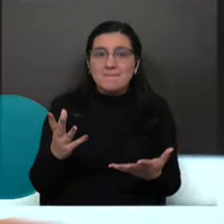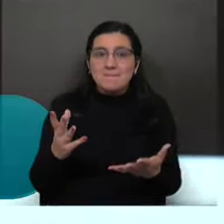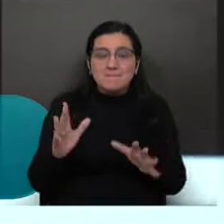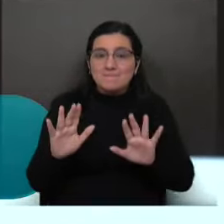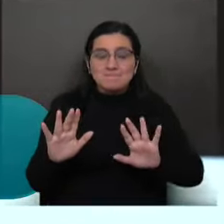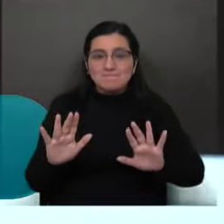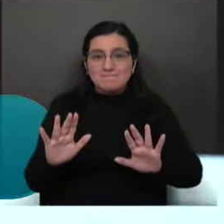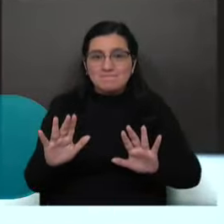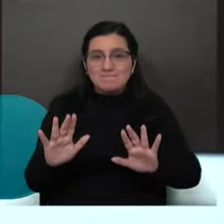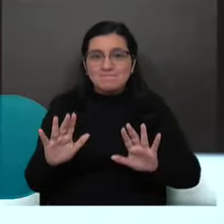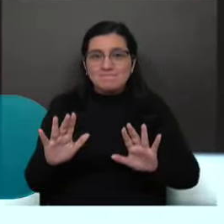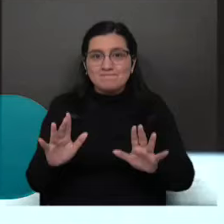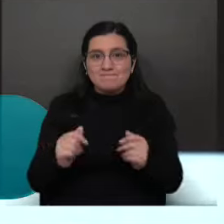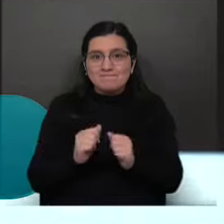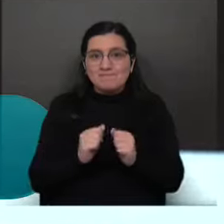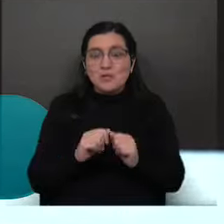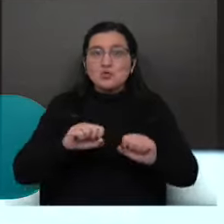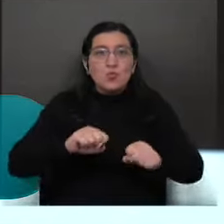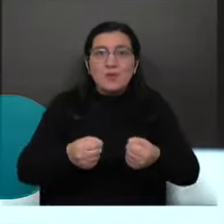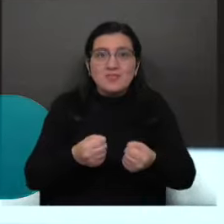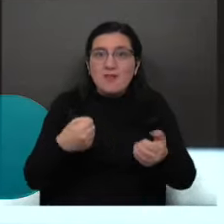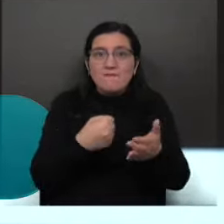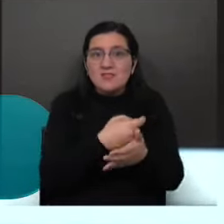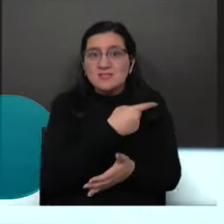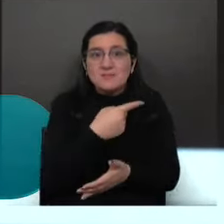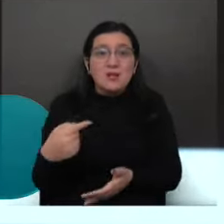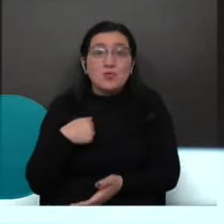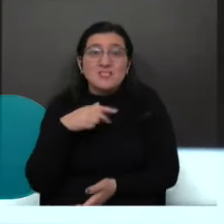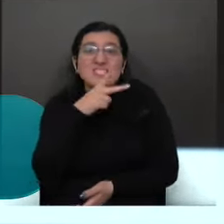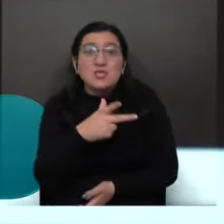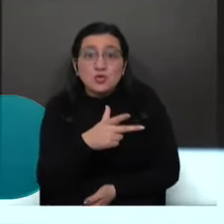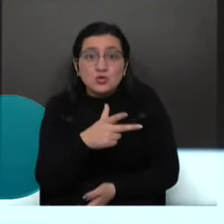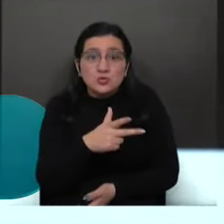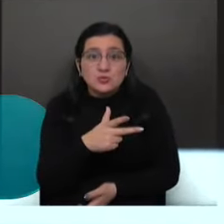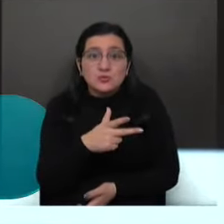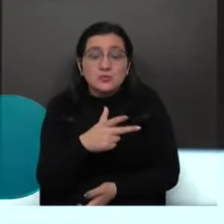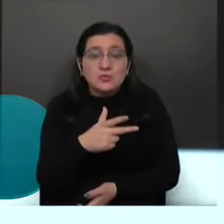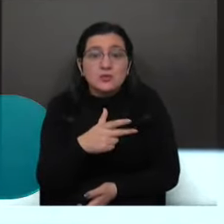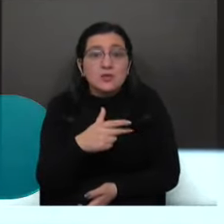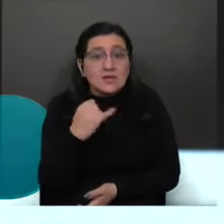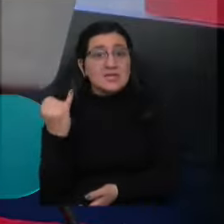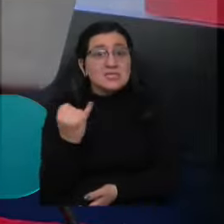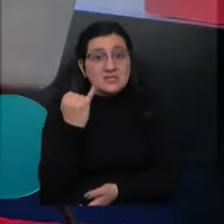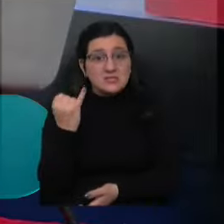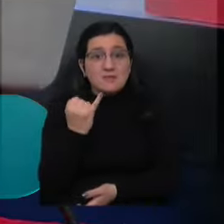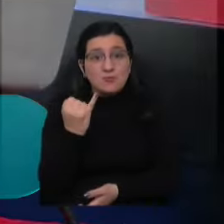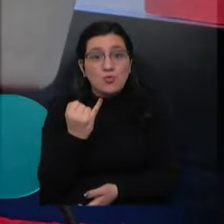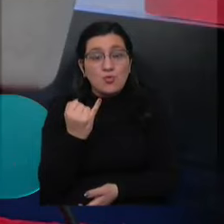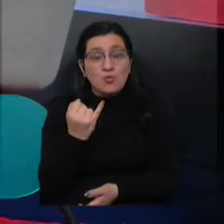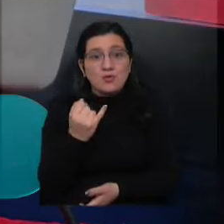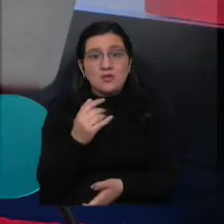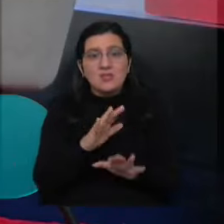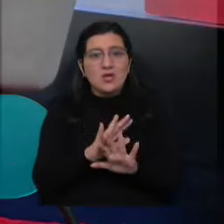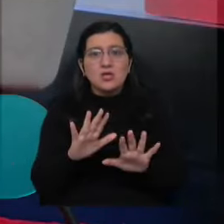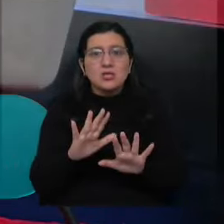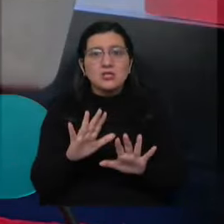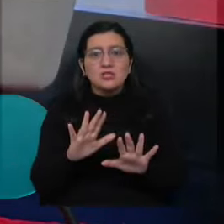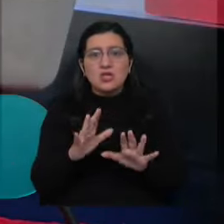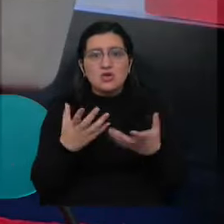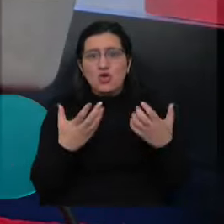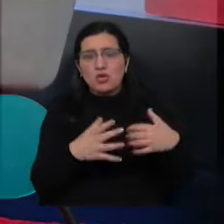tener o sea suspendí los fines de semana con mis hijos que hacía mucho que había como dicho sin no más